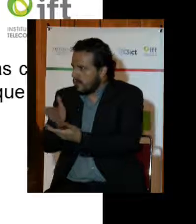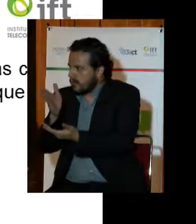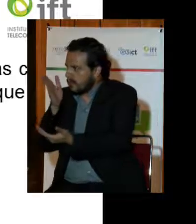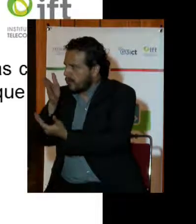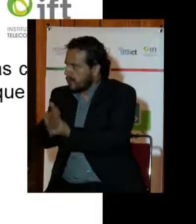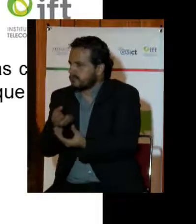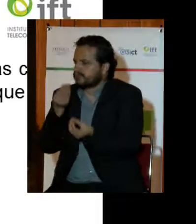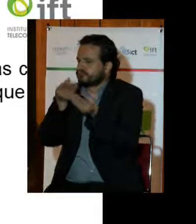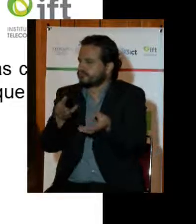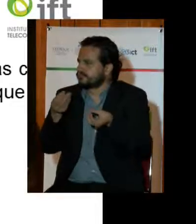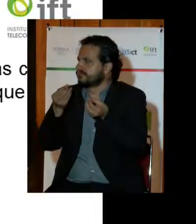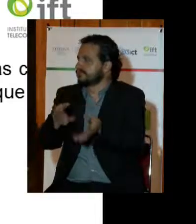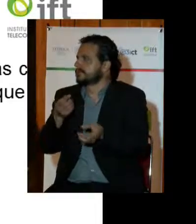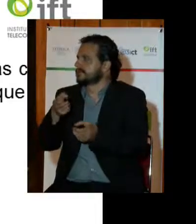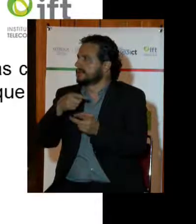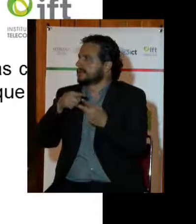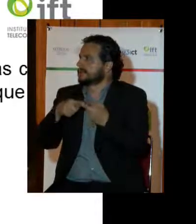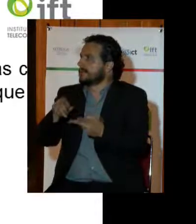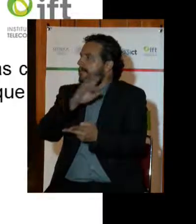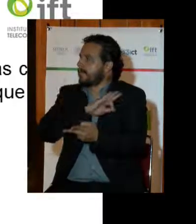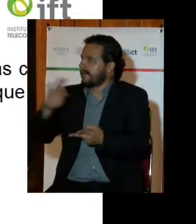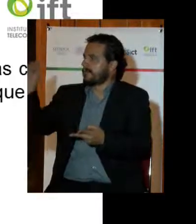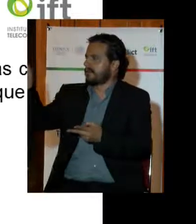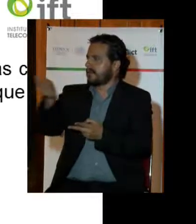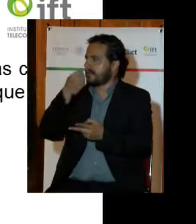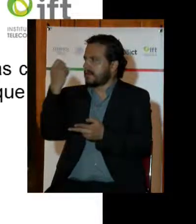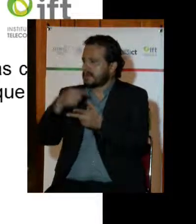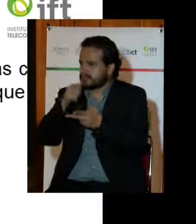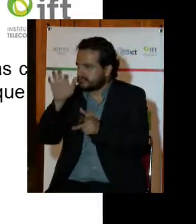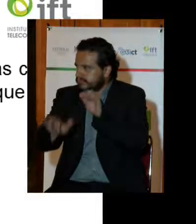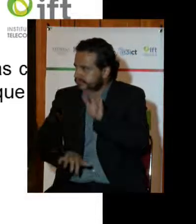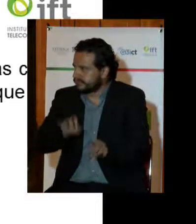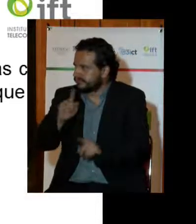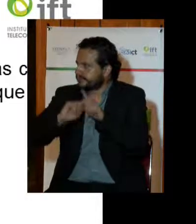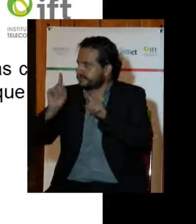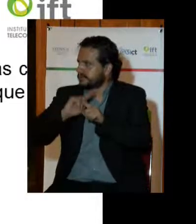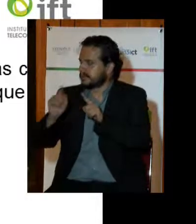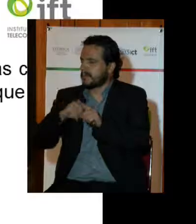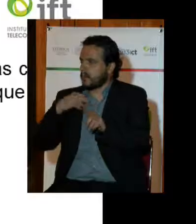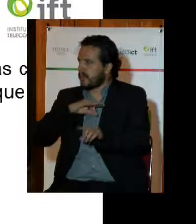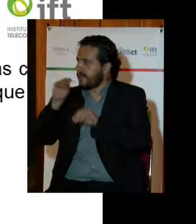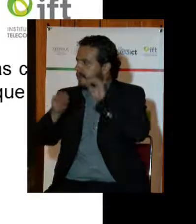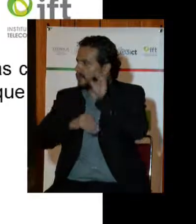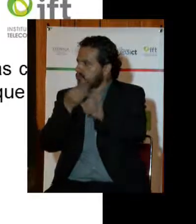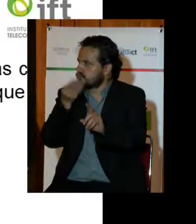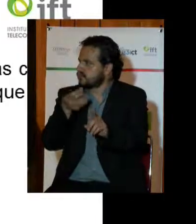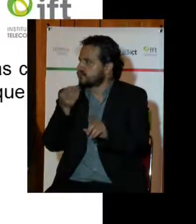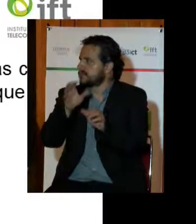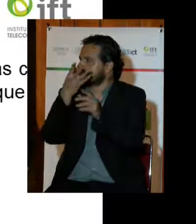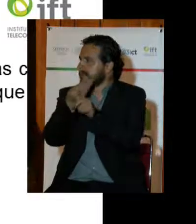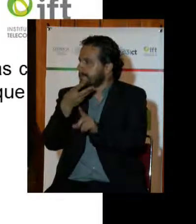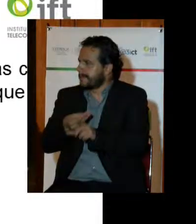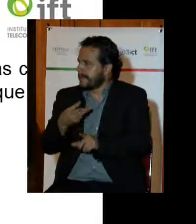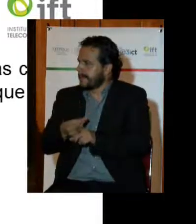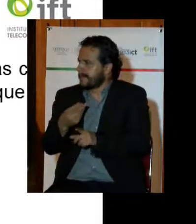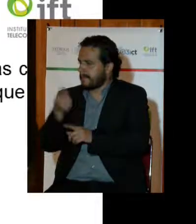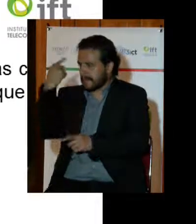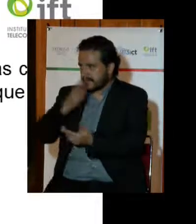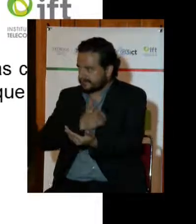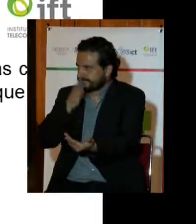través de equipamientos, o sea, equipos terminales que favorezcan la accesibilidad, tanto en temas